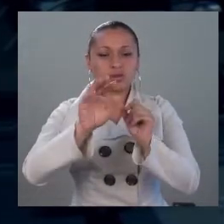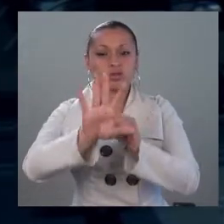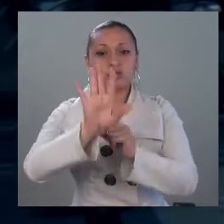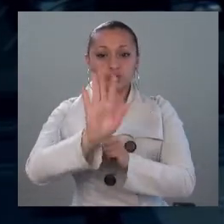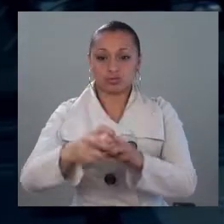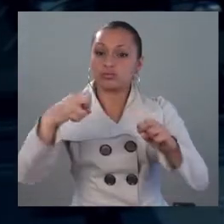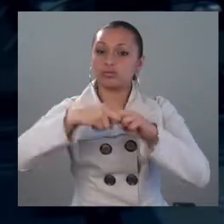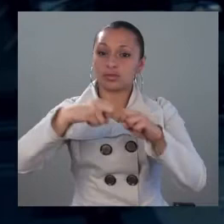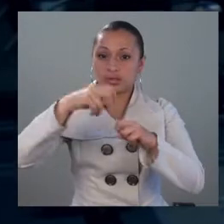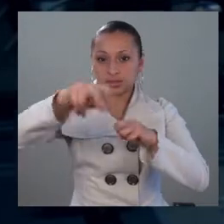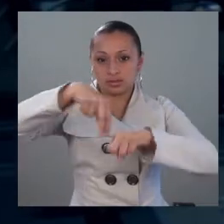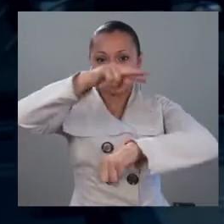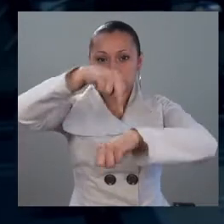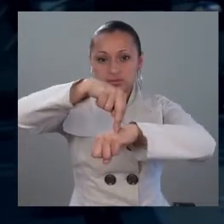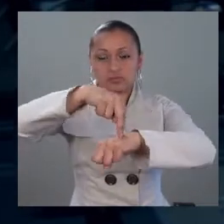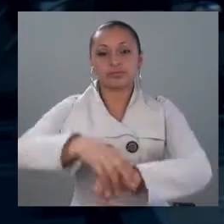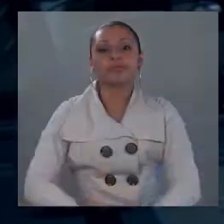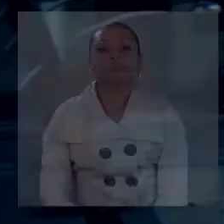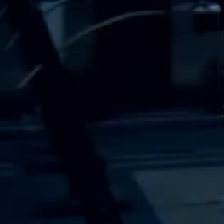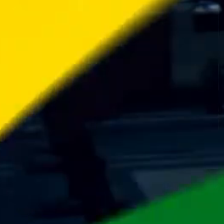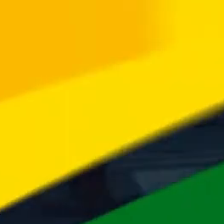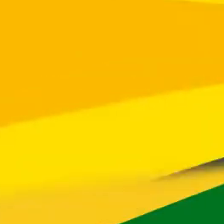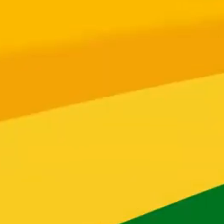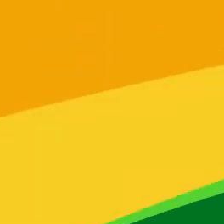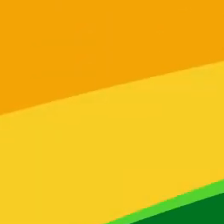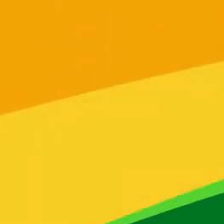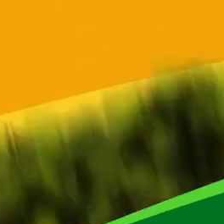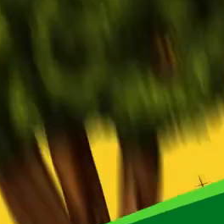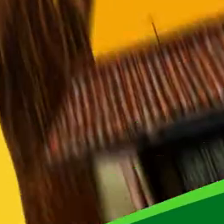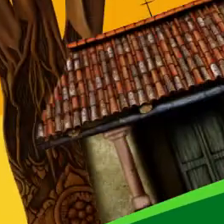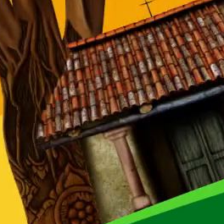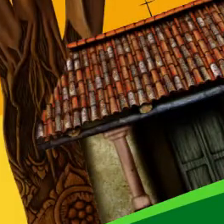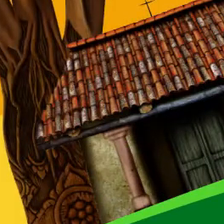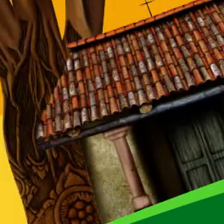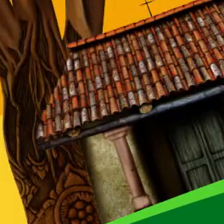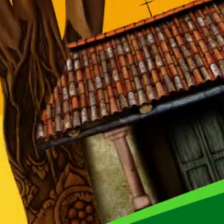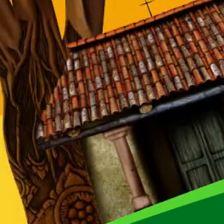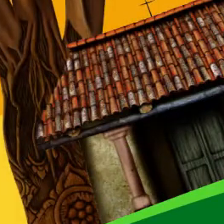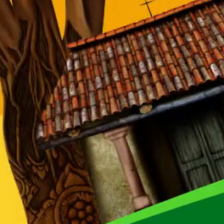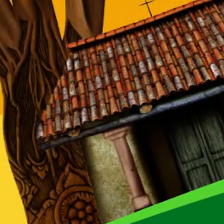desarrollo energético aquí en Nariño.